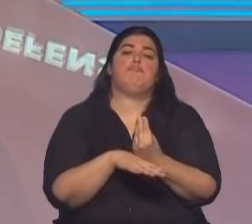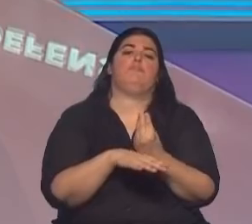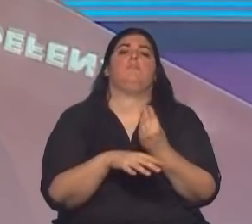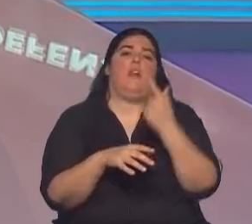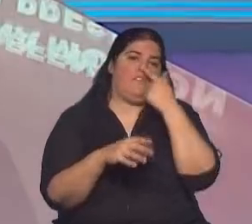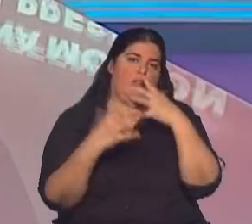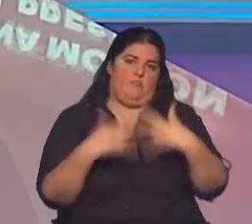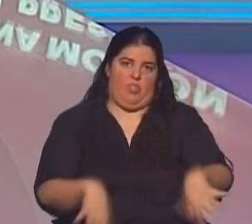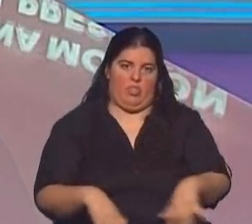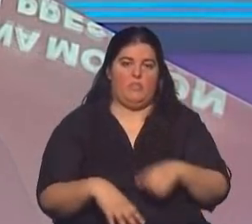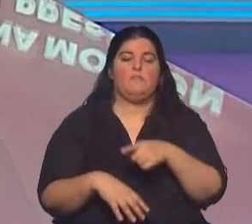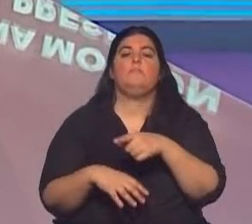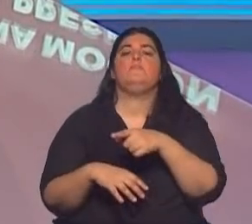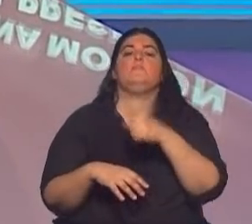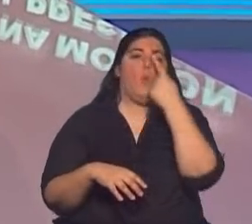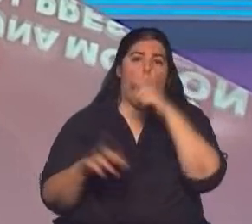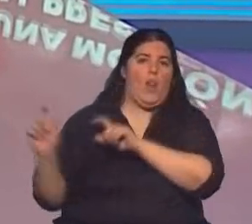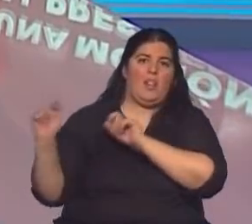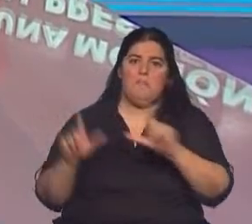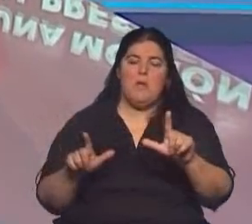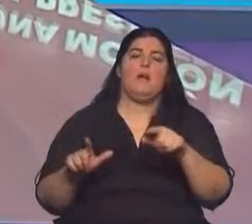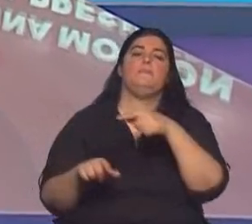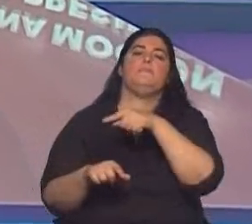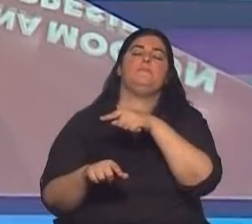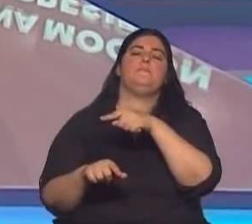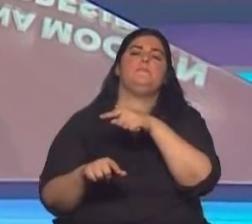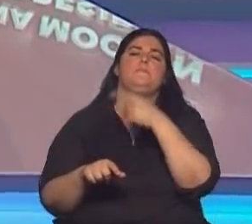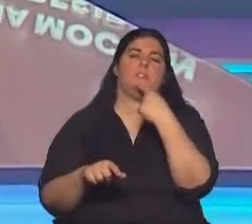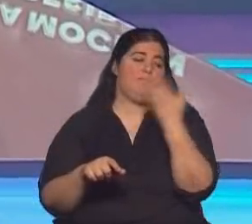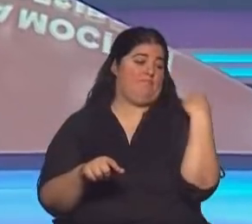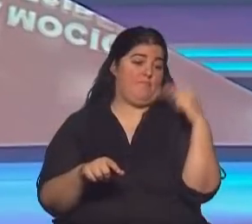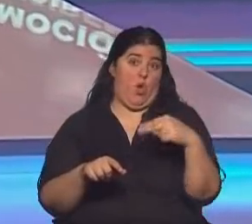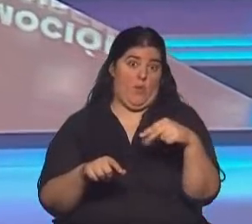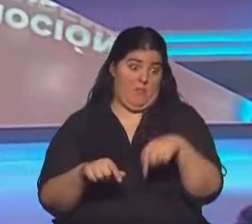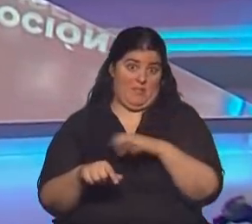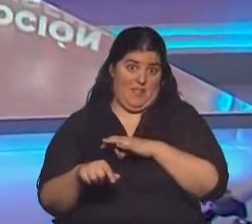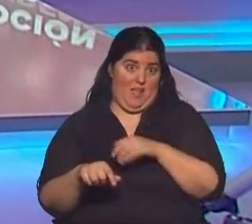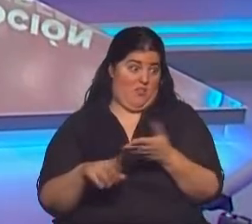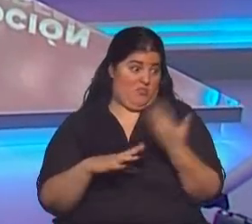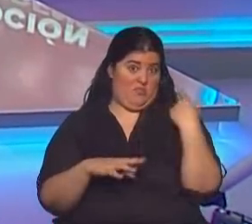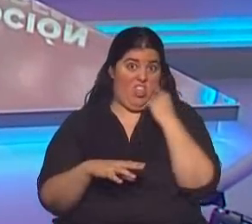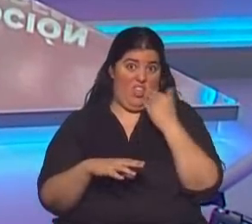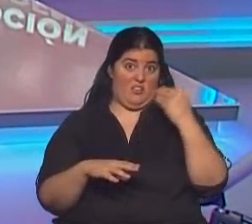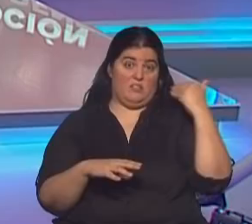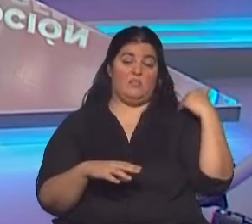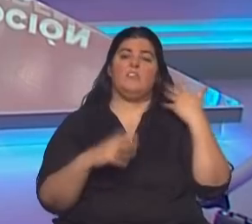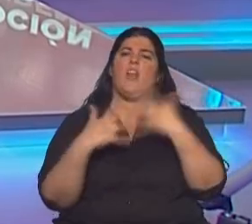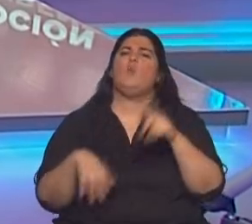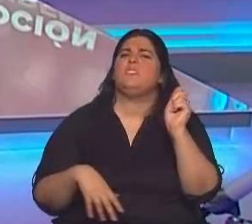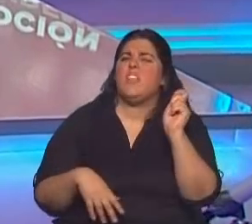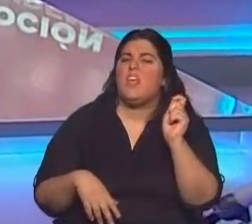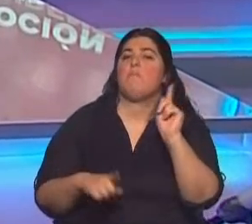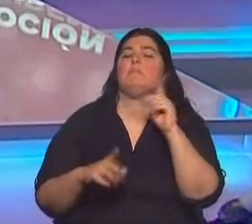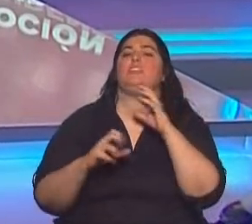la última placa, y en este caso hablamos de que en noviembre de este año, hace unos días nomás, renunció el